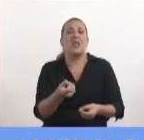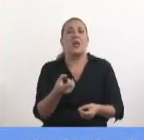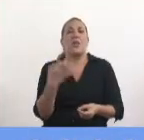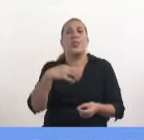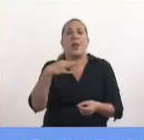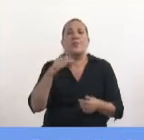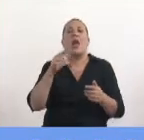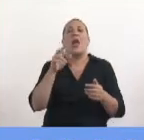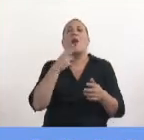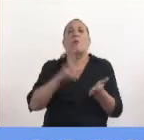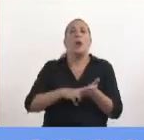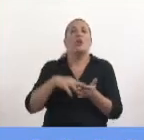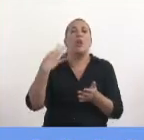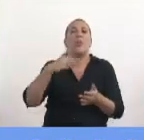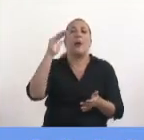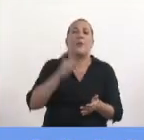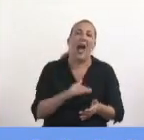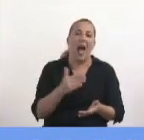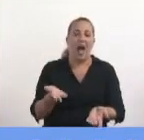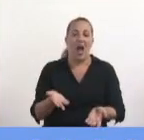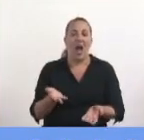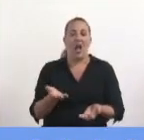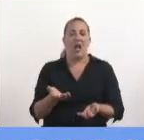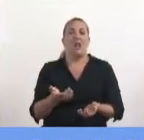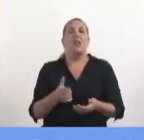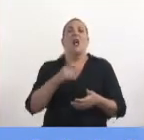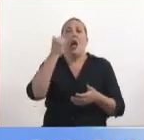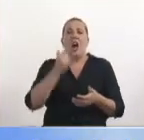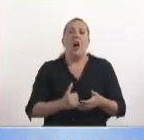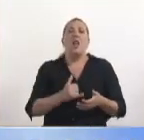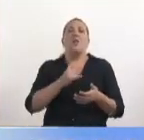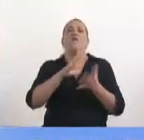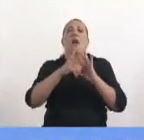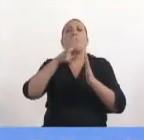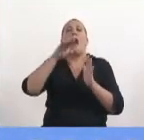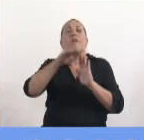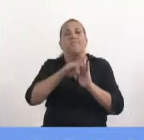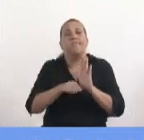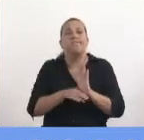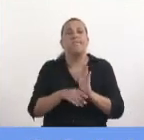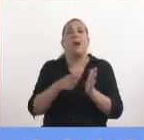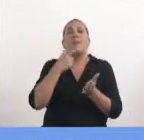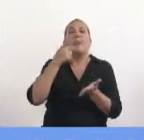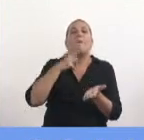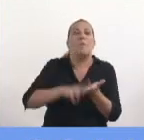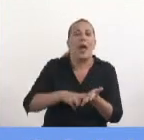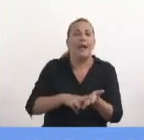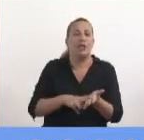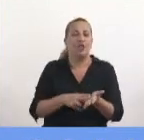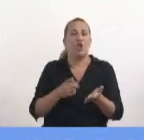bajar los impuestos. Y le estableció un cronograma de alícuotas básicamente de sello y de ingresos